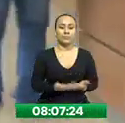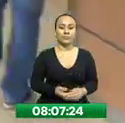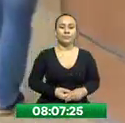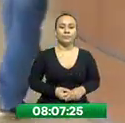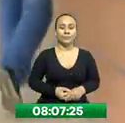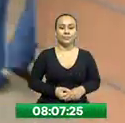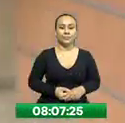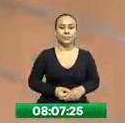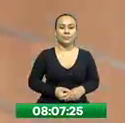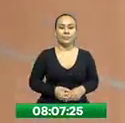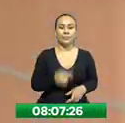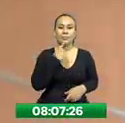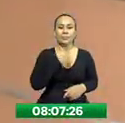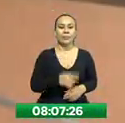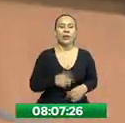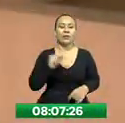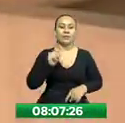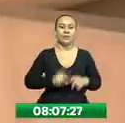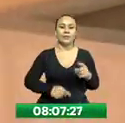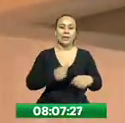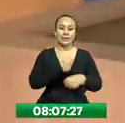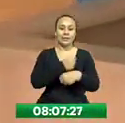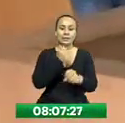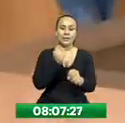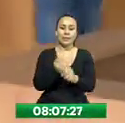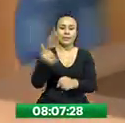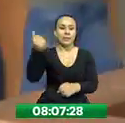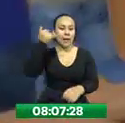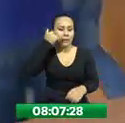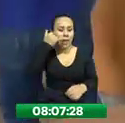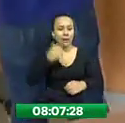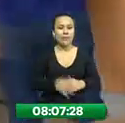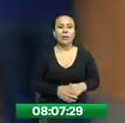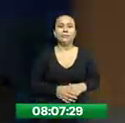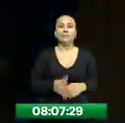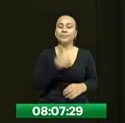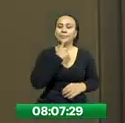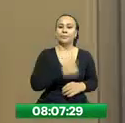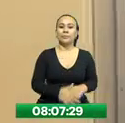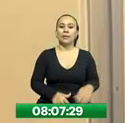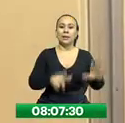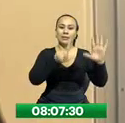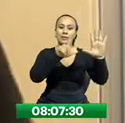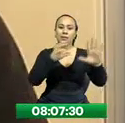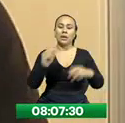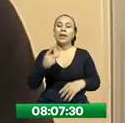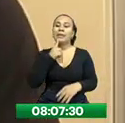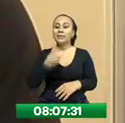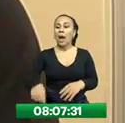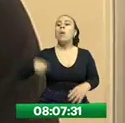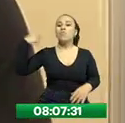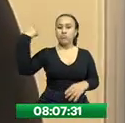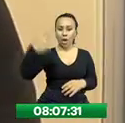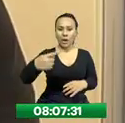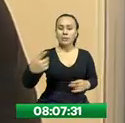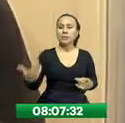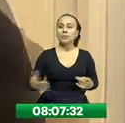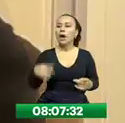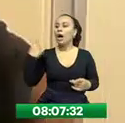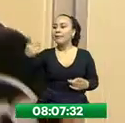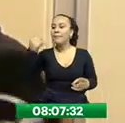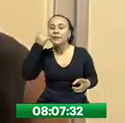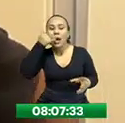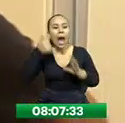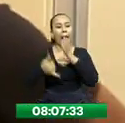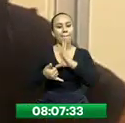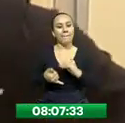de negarse a recibir llamadas. A uno le decía, tal día se presentan. A la otra persona no le decía nada. ¿Cuánto le dio